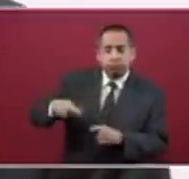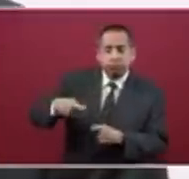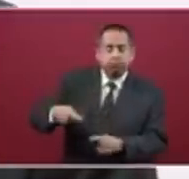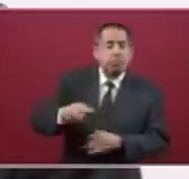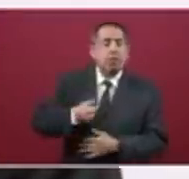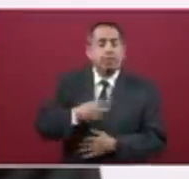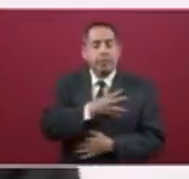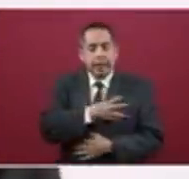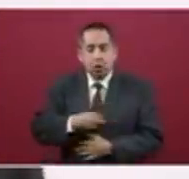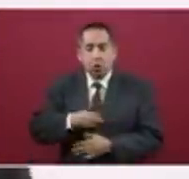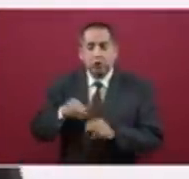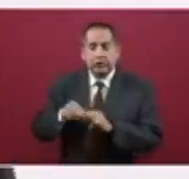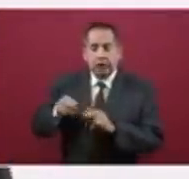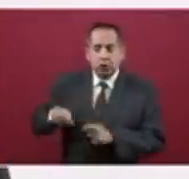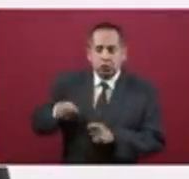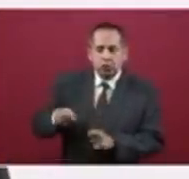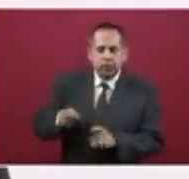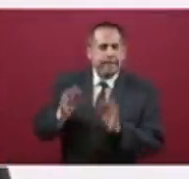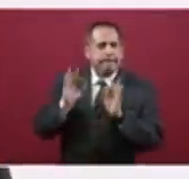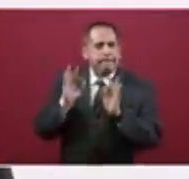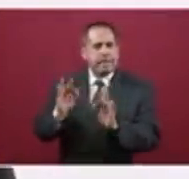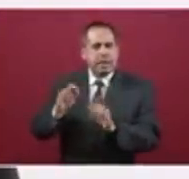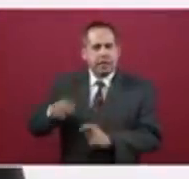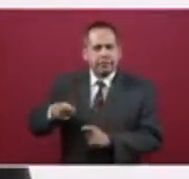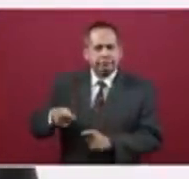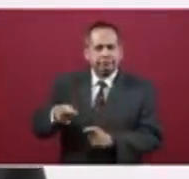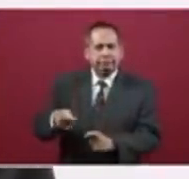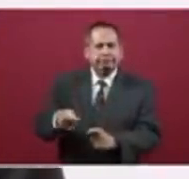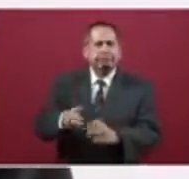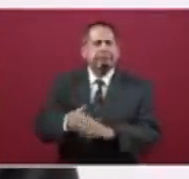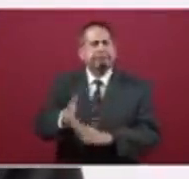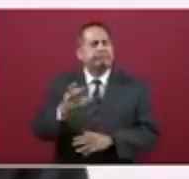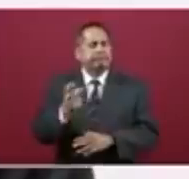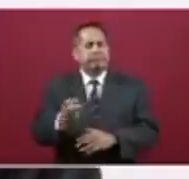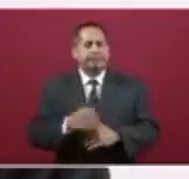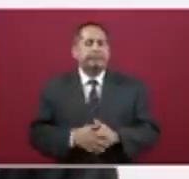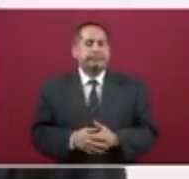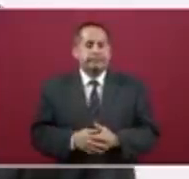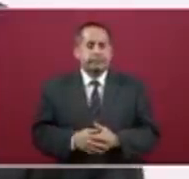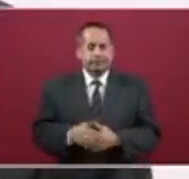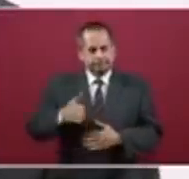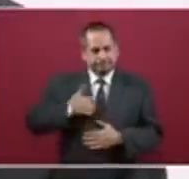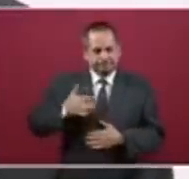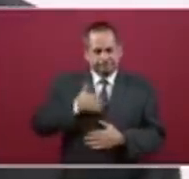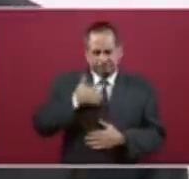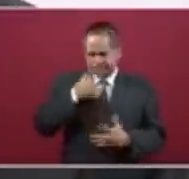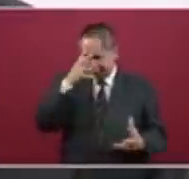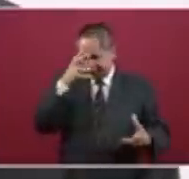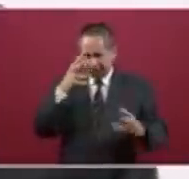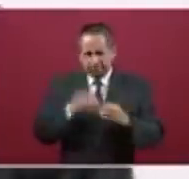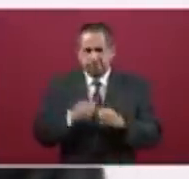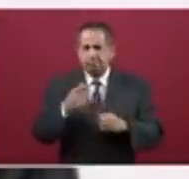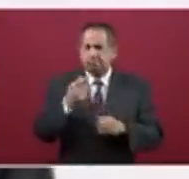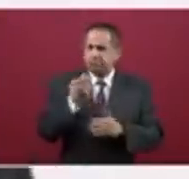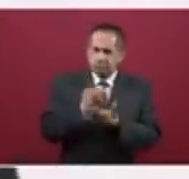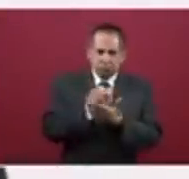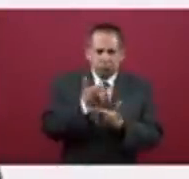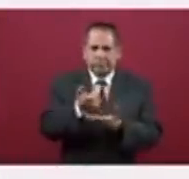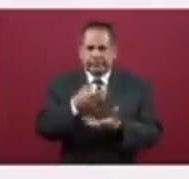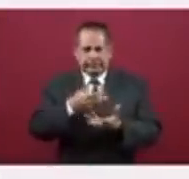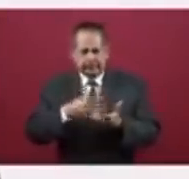hijos a nuestros nietos estoy convencido de que todo lo que hagamos para reactivar la economía